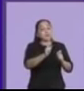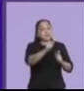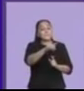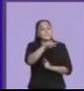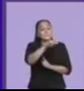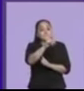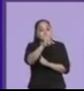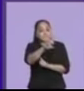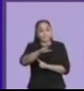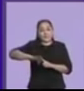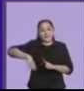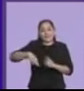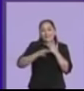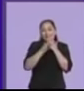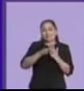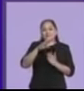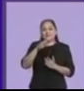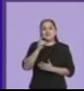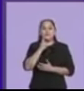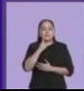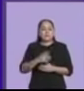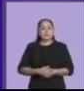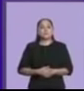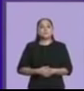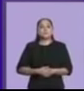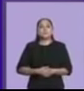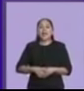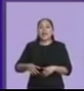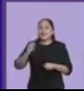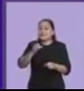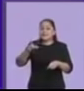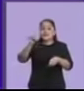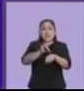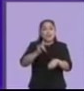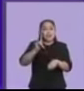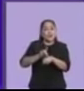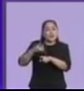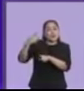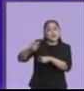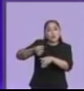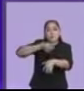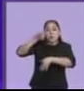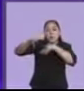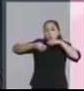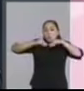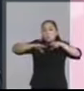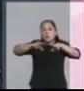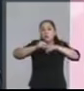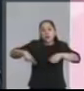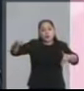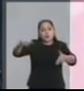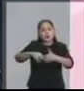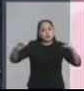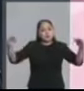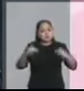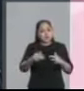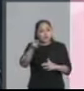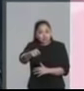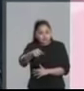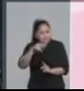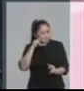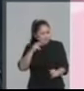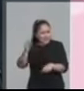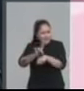respecto a lo que decía Andrés Manuel. Cosas graves pasan todos los días en su campaña. Todos los días lo vemos hacer acuerdos con los